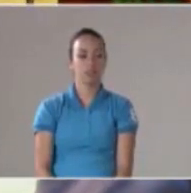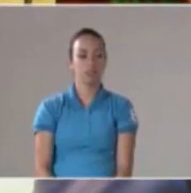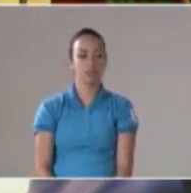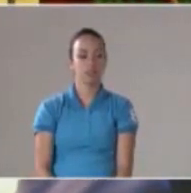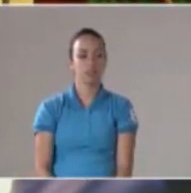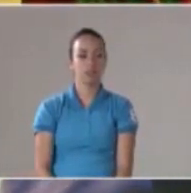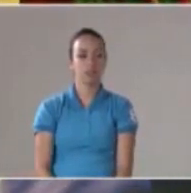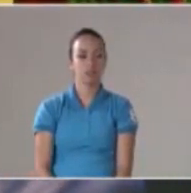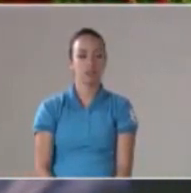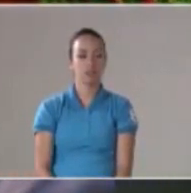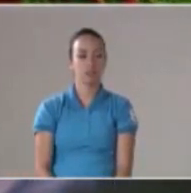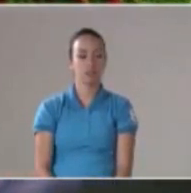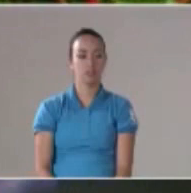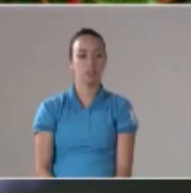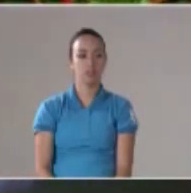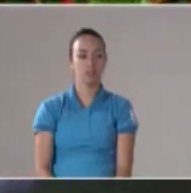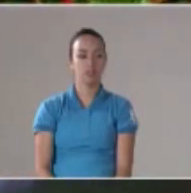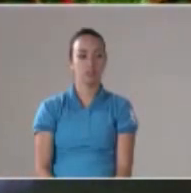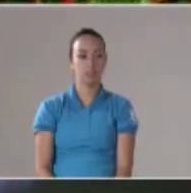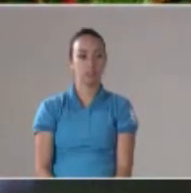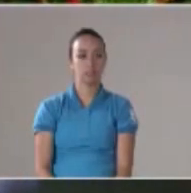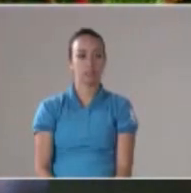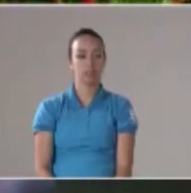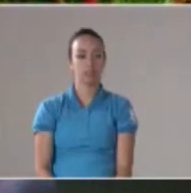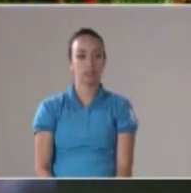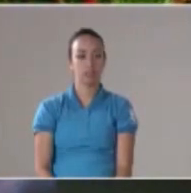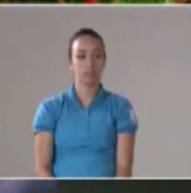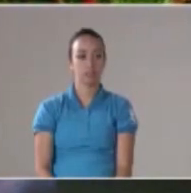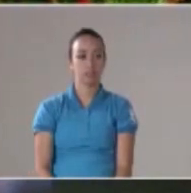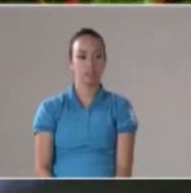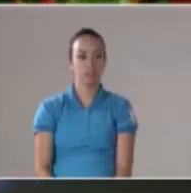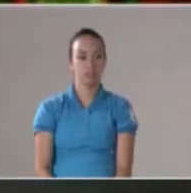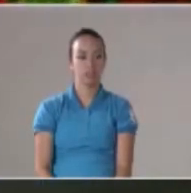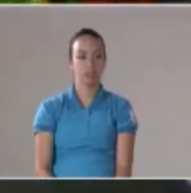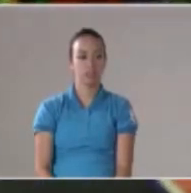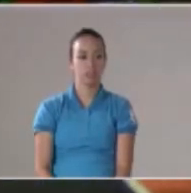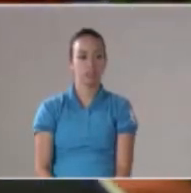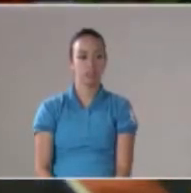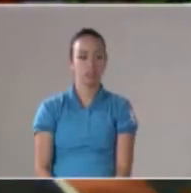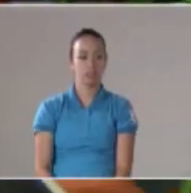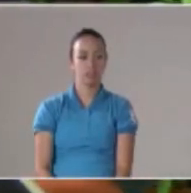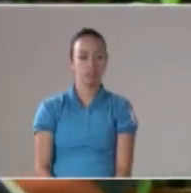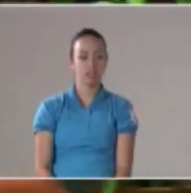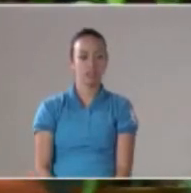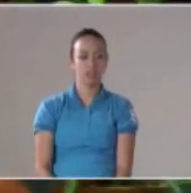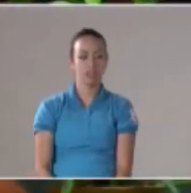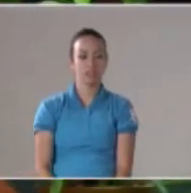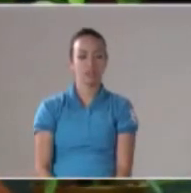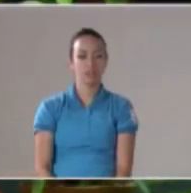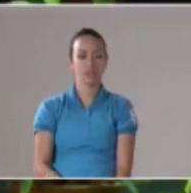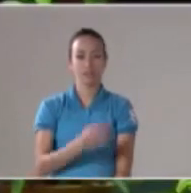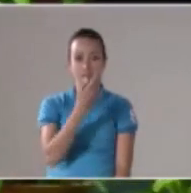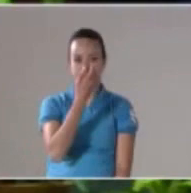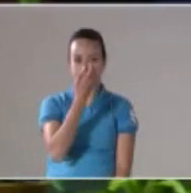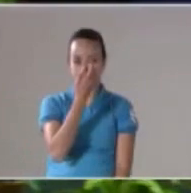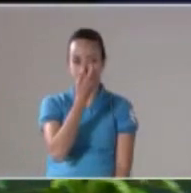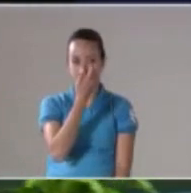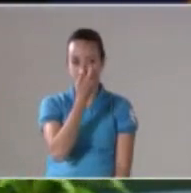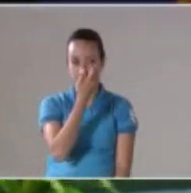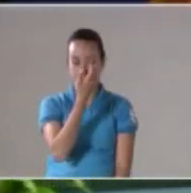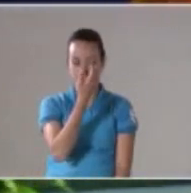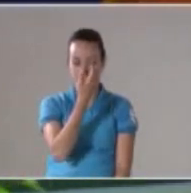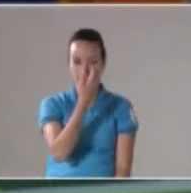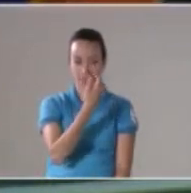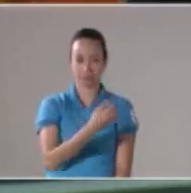¿No? Ah, bueno, perdone mi ignorancia, hermano. Yo como a Chinabajul le voy, ¿verdad?